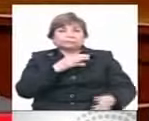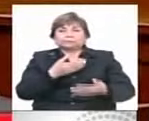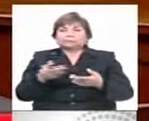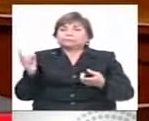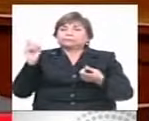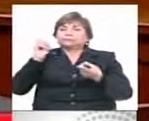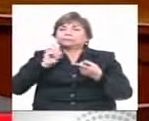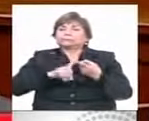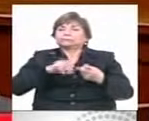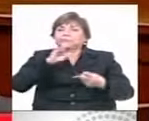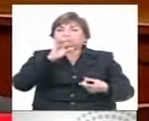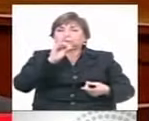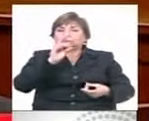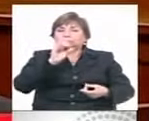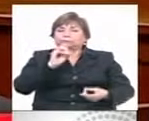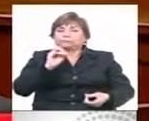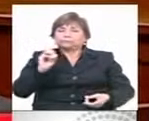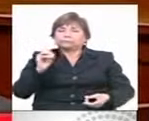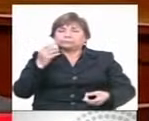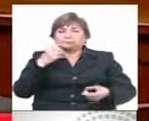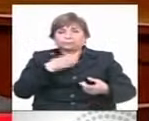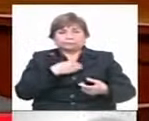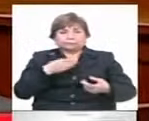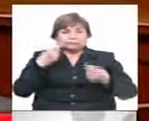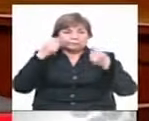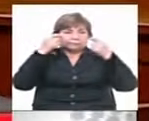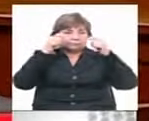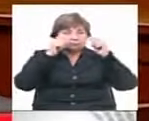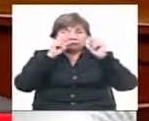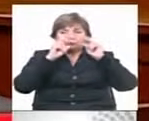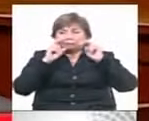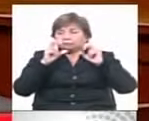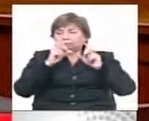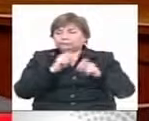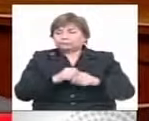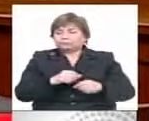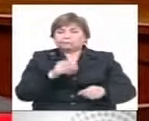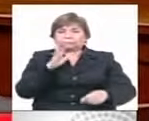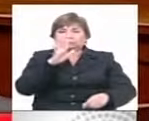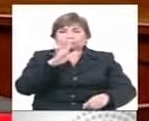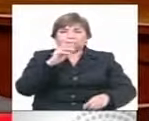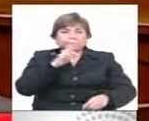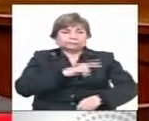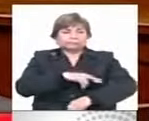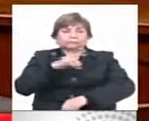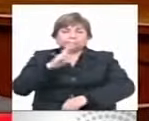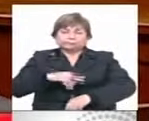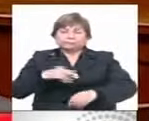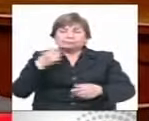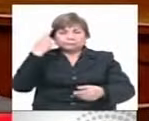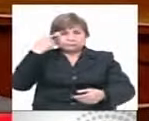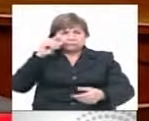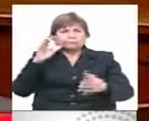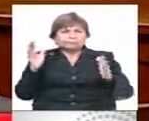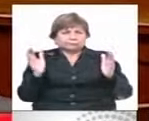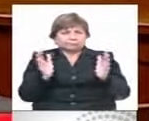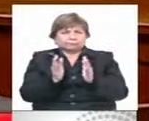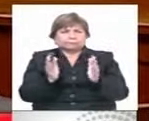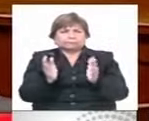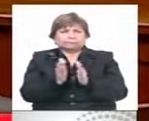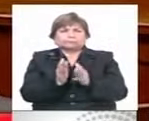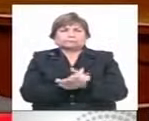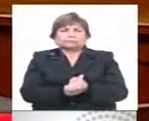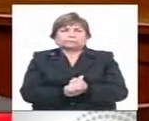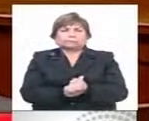hasta 770 MIPES del sector turismo de las 25 regiones del país. Para así reducir la brecha